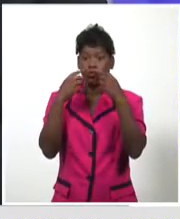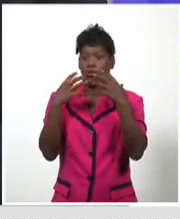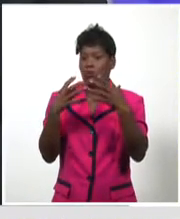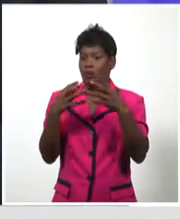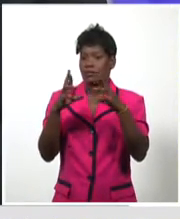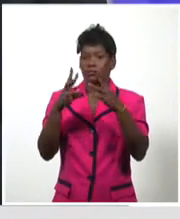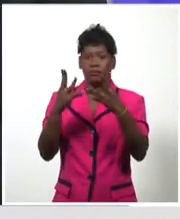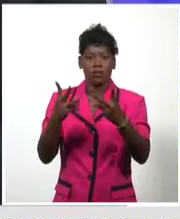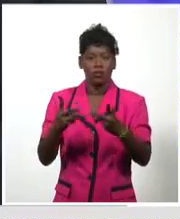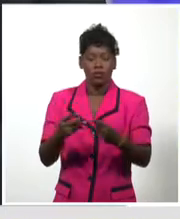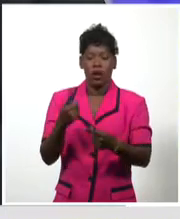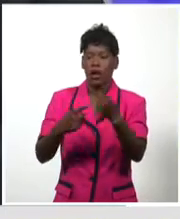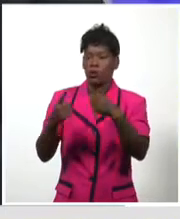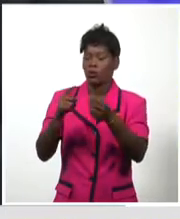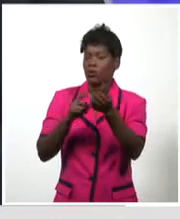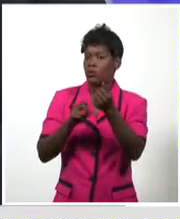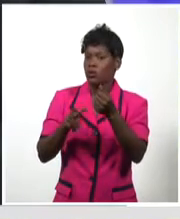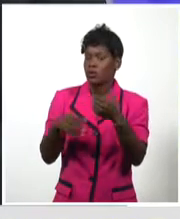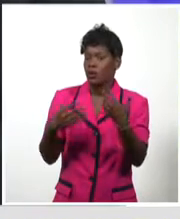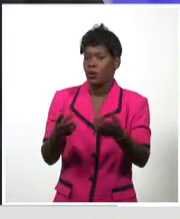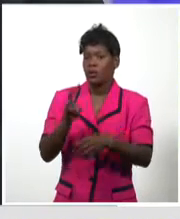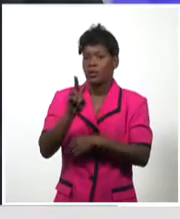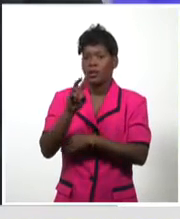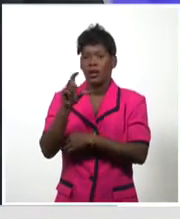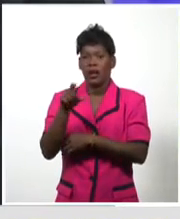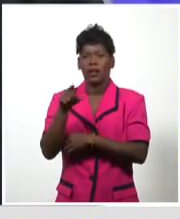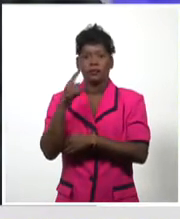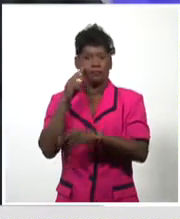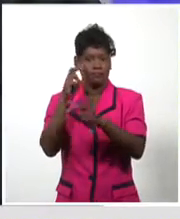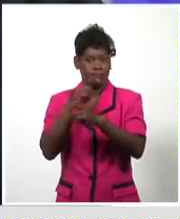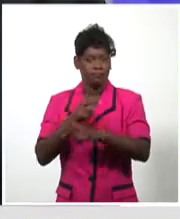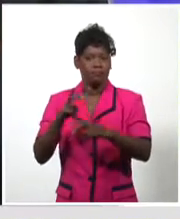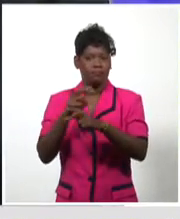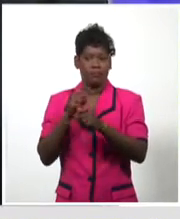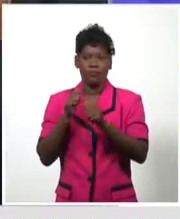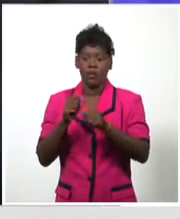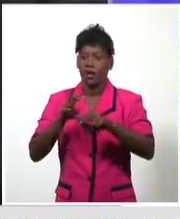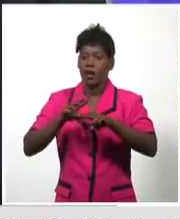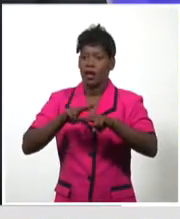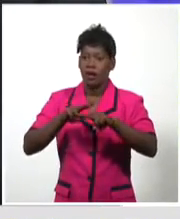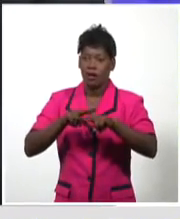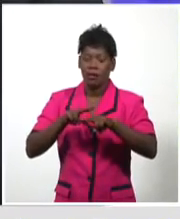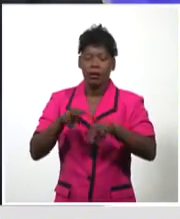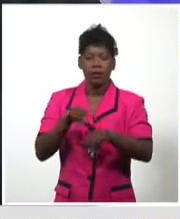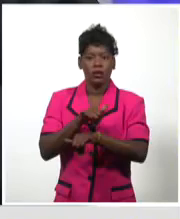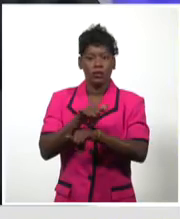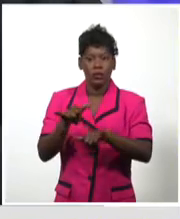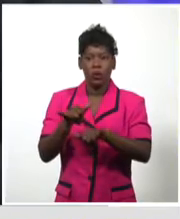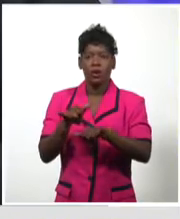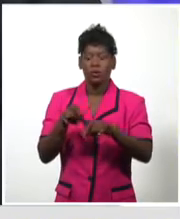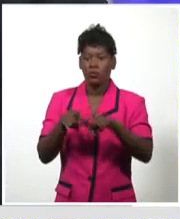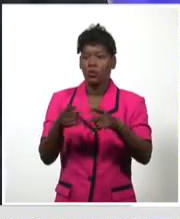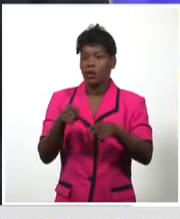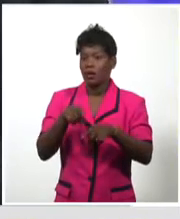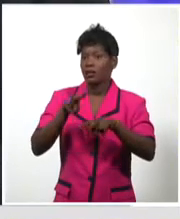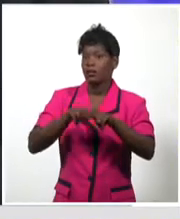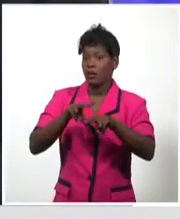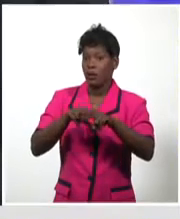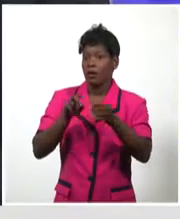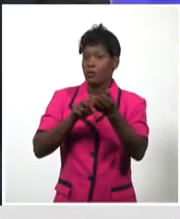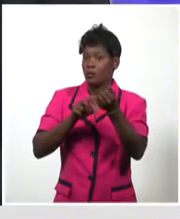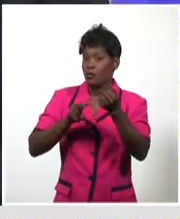algunas provincias, como por ejemplo en Villa Clara, en La Habana, como es lógico, ya no solamente La Habana la sede, sino también en la provincia de La Habana